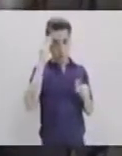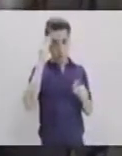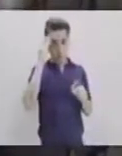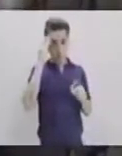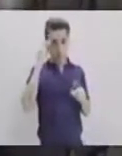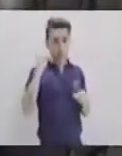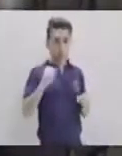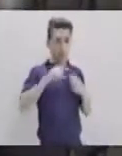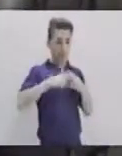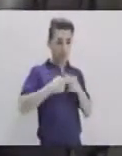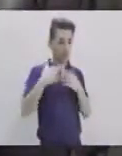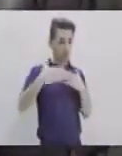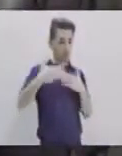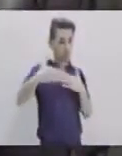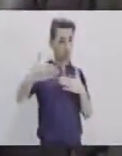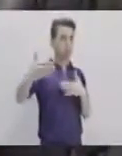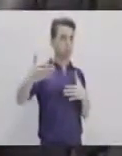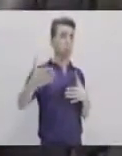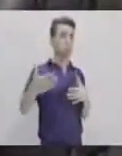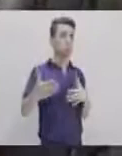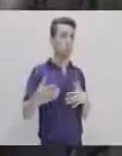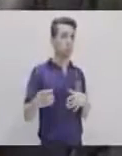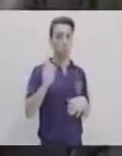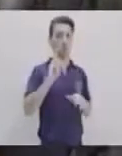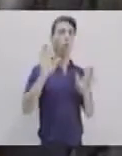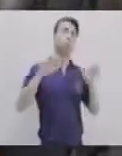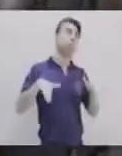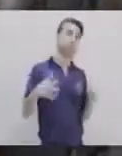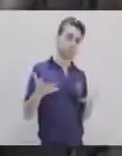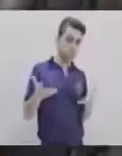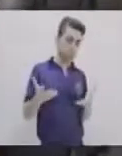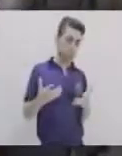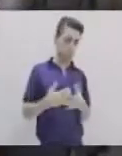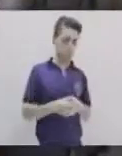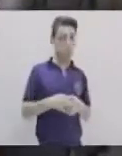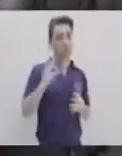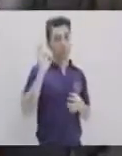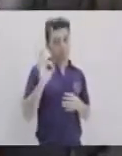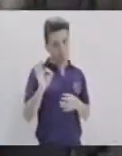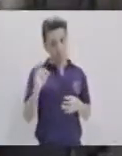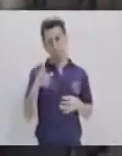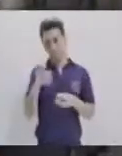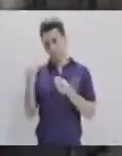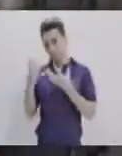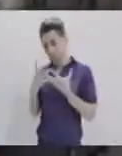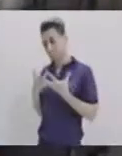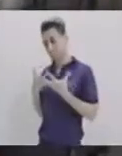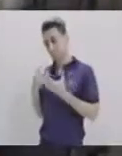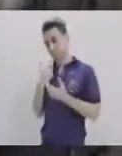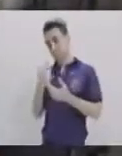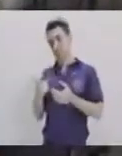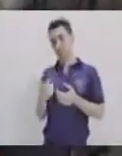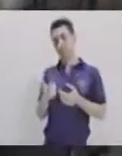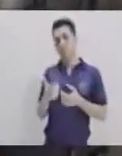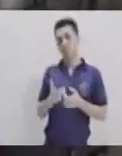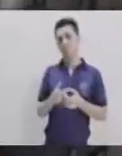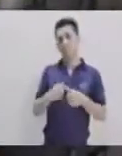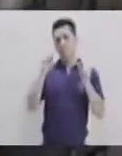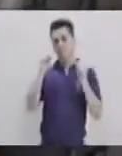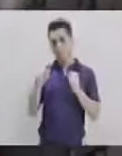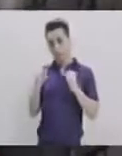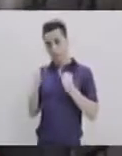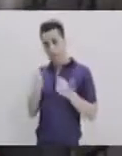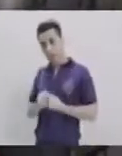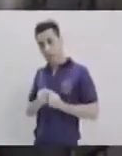capacidad de empezar a caminar y avanzar, nunca estancarte. Definitivamente, y me quedo con lo que mencionaba usted de